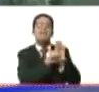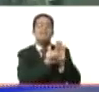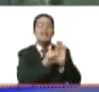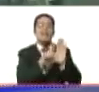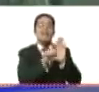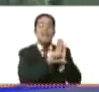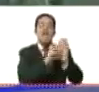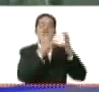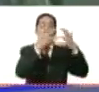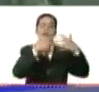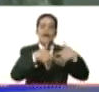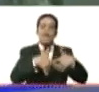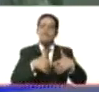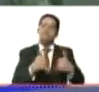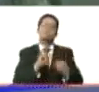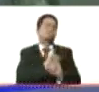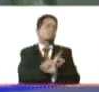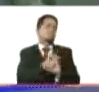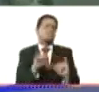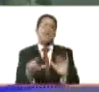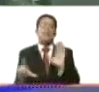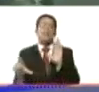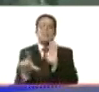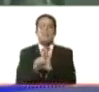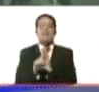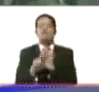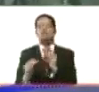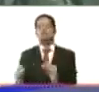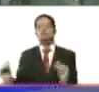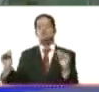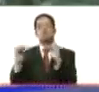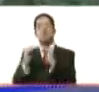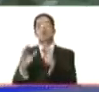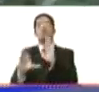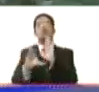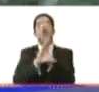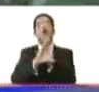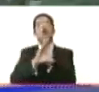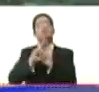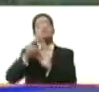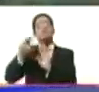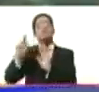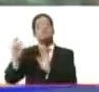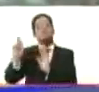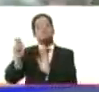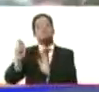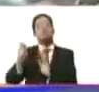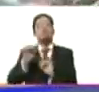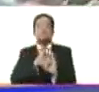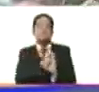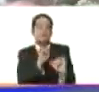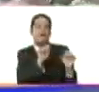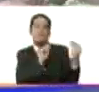a ley constitucional, debidamente aprobada, debidamente debatida.